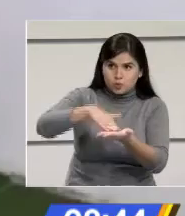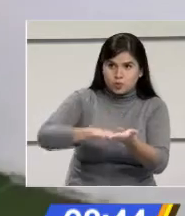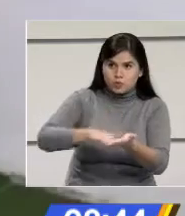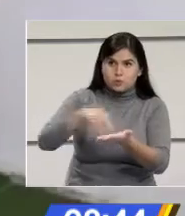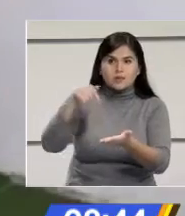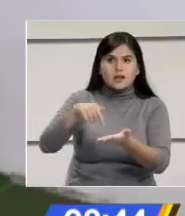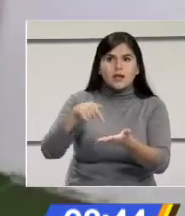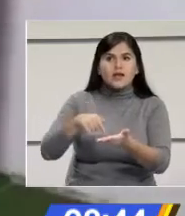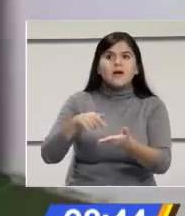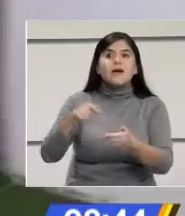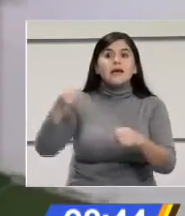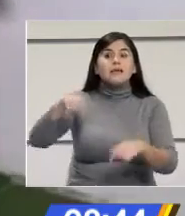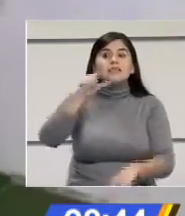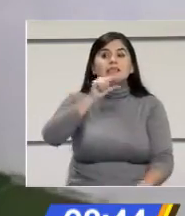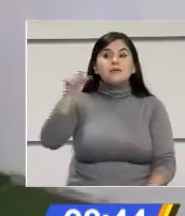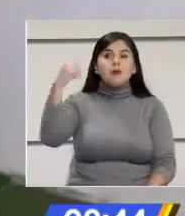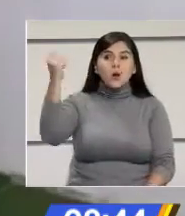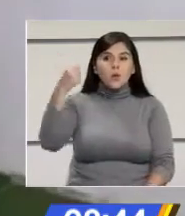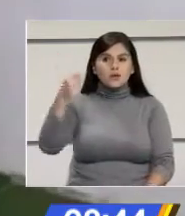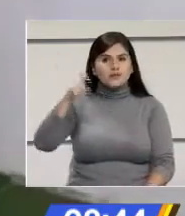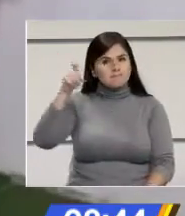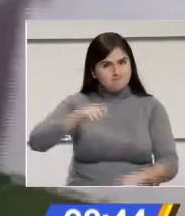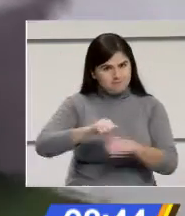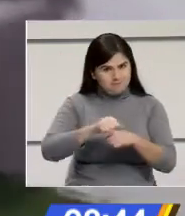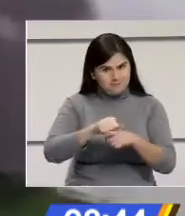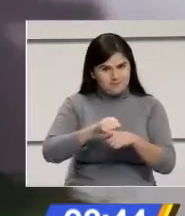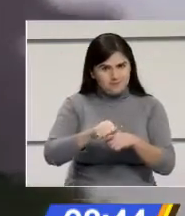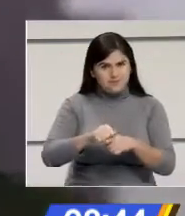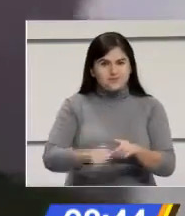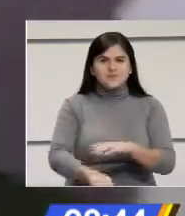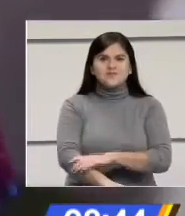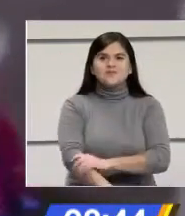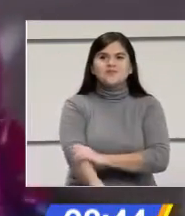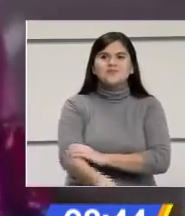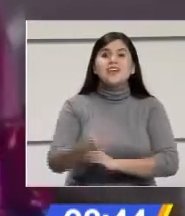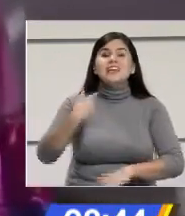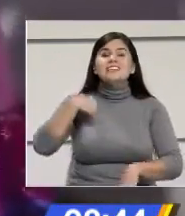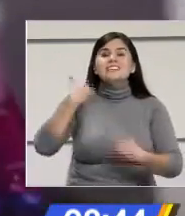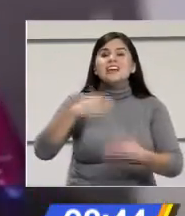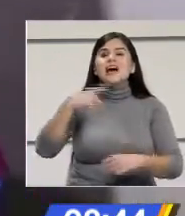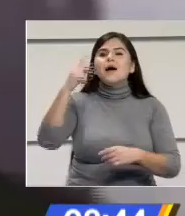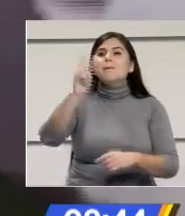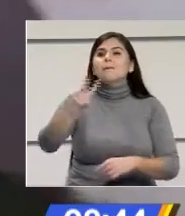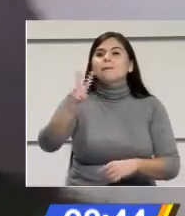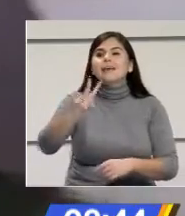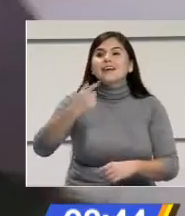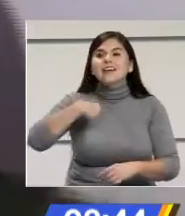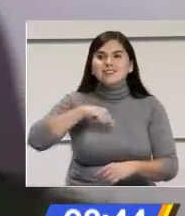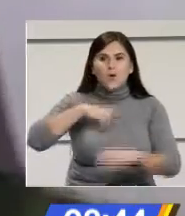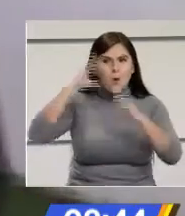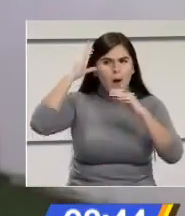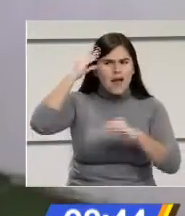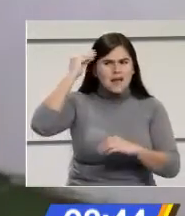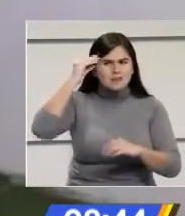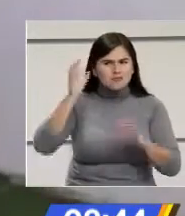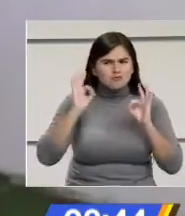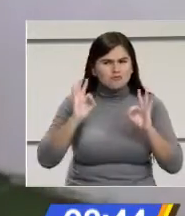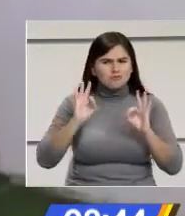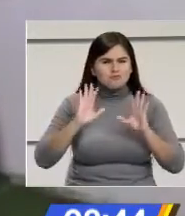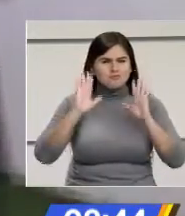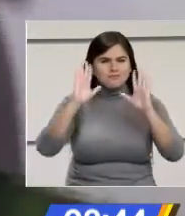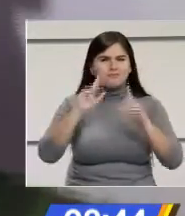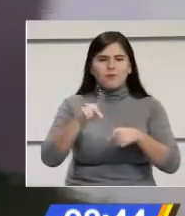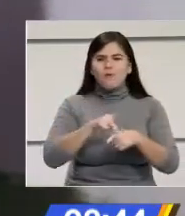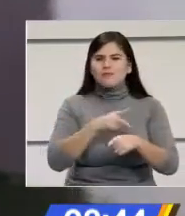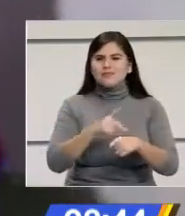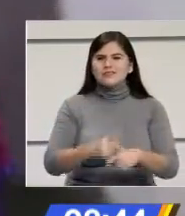semana guanacastequina para aprendernos. Ah, bueno. Oigan, ya viene, somos expertos. Y luego, en un momento determinado,